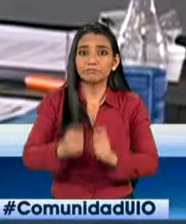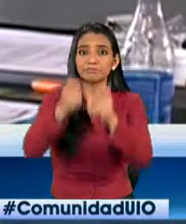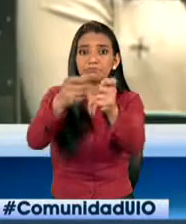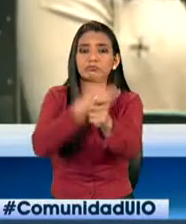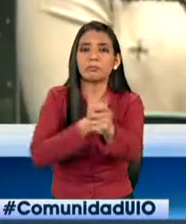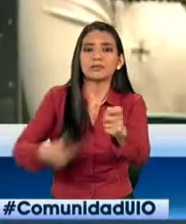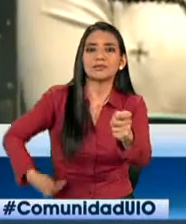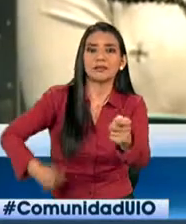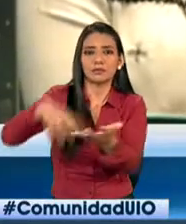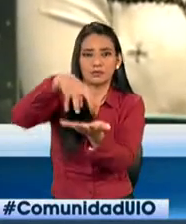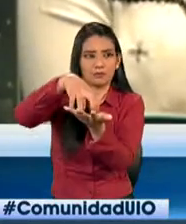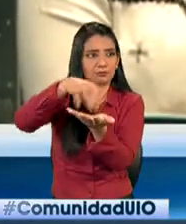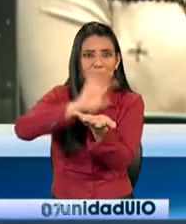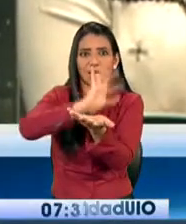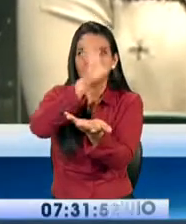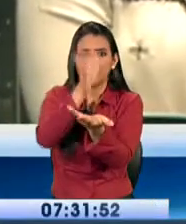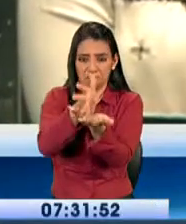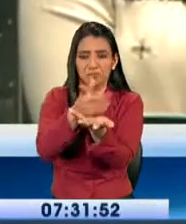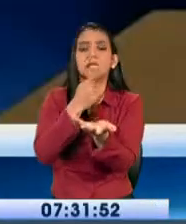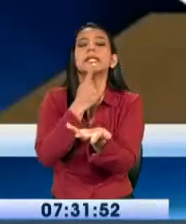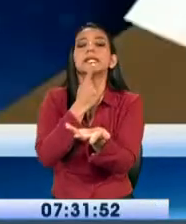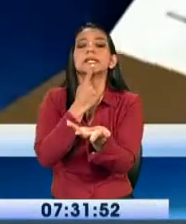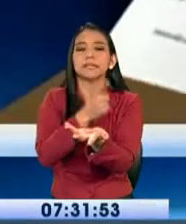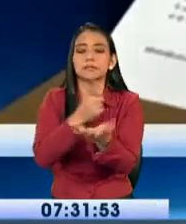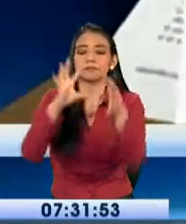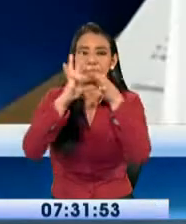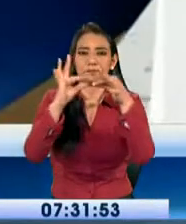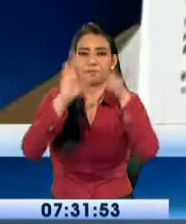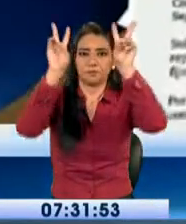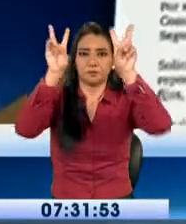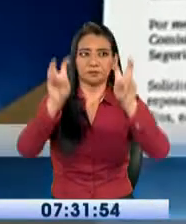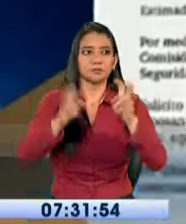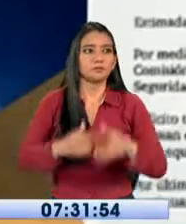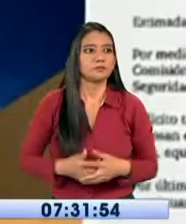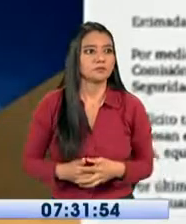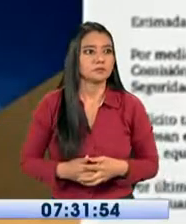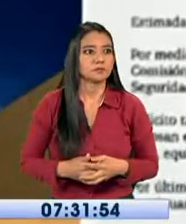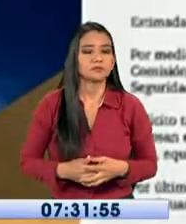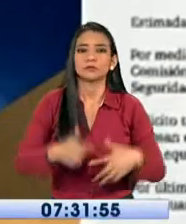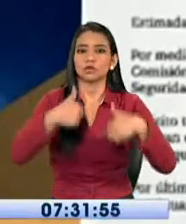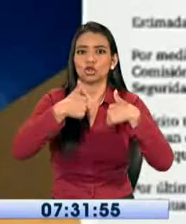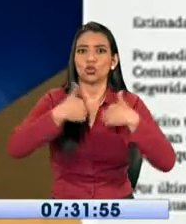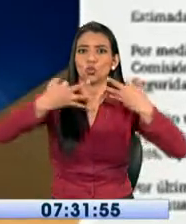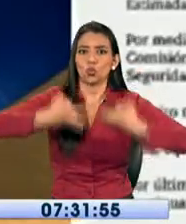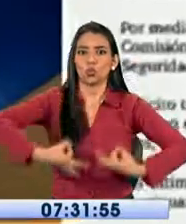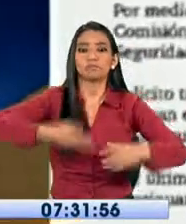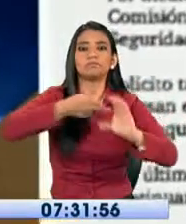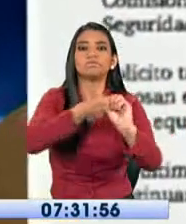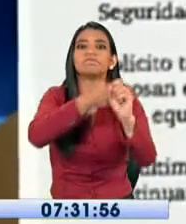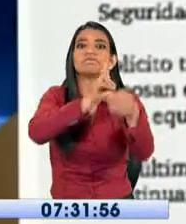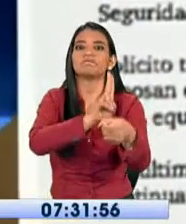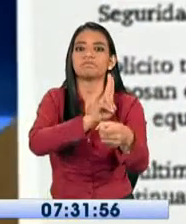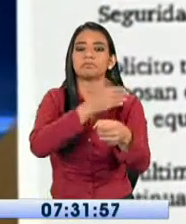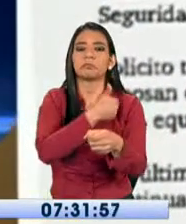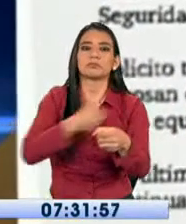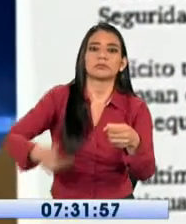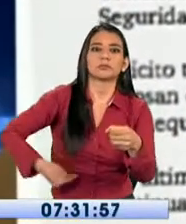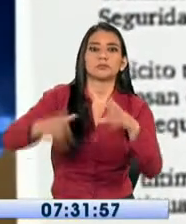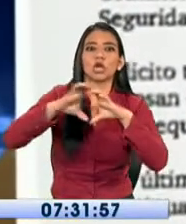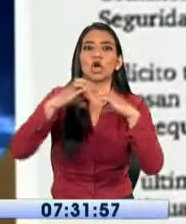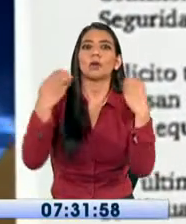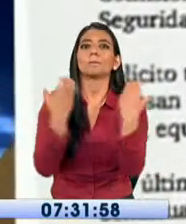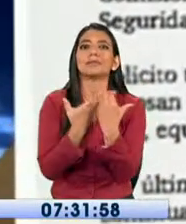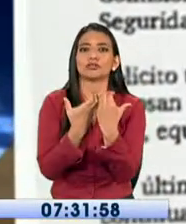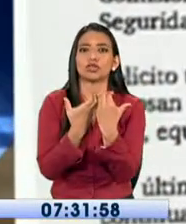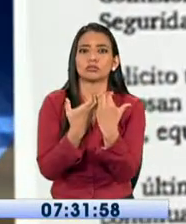Asamblea Nacional, Gabriela Rivadeneira, expresa: cumplo con presentar a usted mi renuncia al cargo de presidente de la Comisión Especializada de